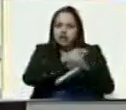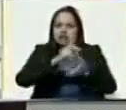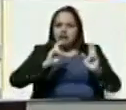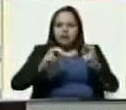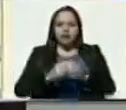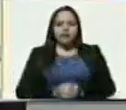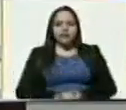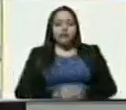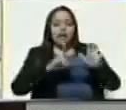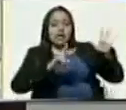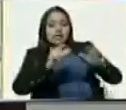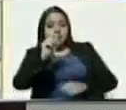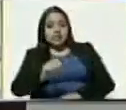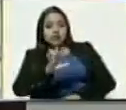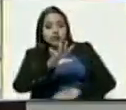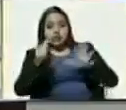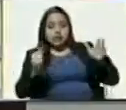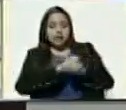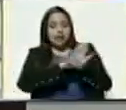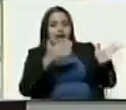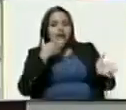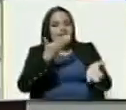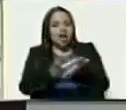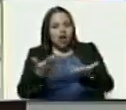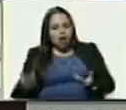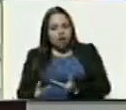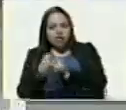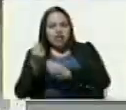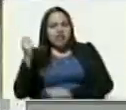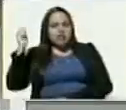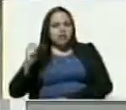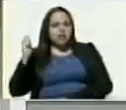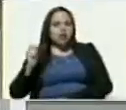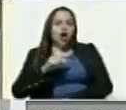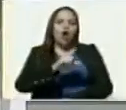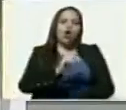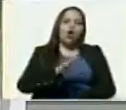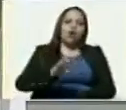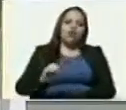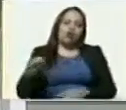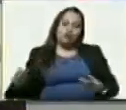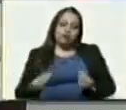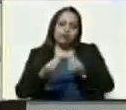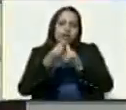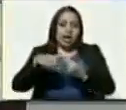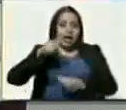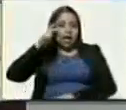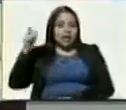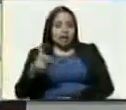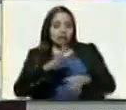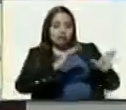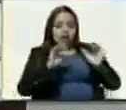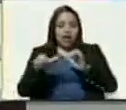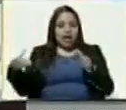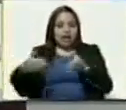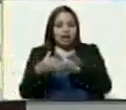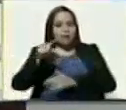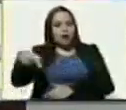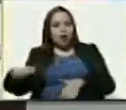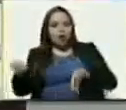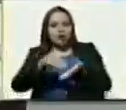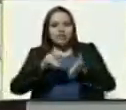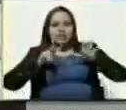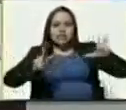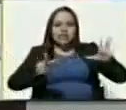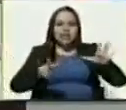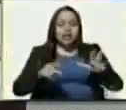Mire, 7:56 minutos de la mañana. Gracias por acompañarnos, diputado. El diputado Ramón Lobo compartiendo esta mañana en el programa Al Aire. Nos despedimos en nombre de todo el equipo. La cita mañana a las 7 en punto a